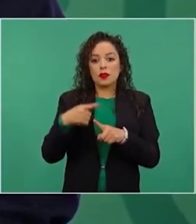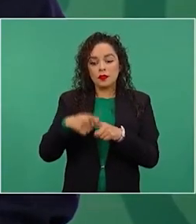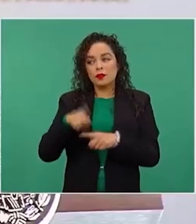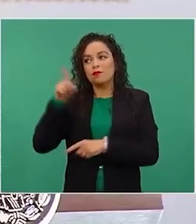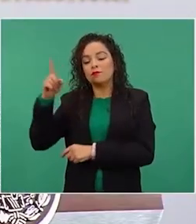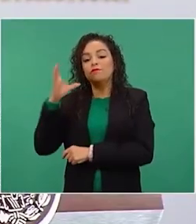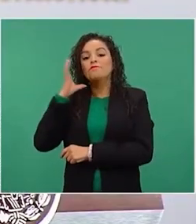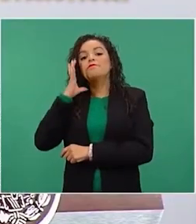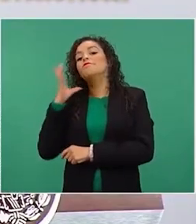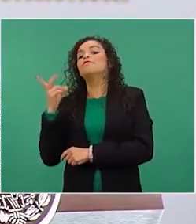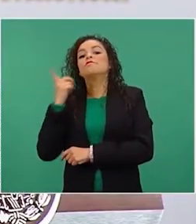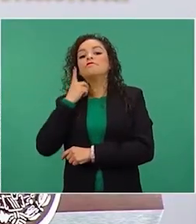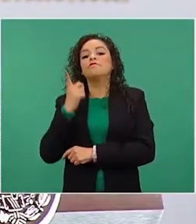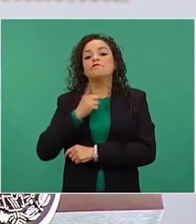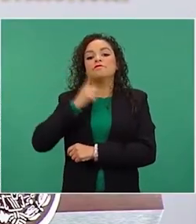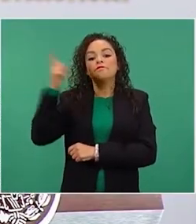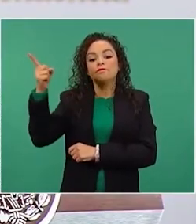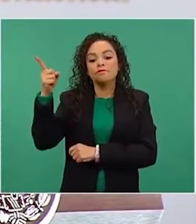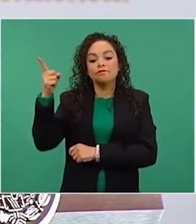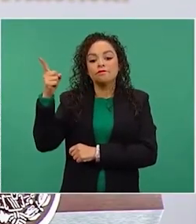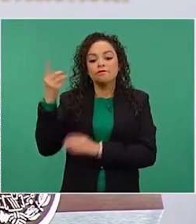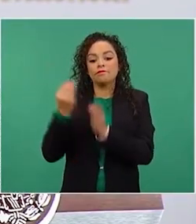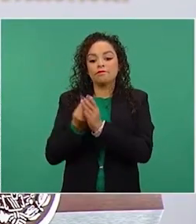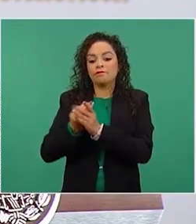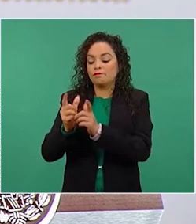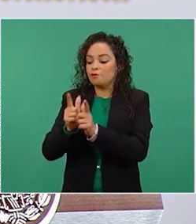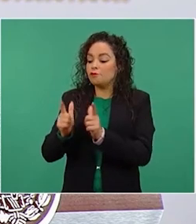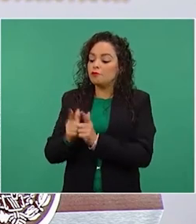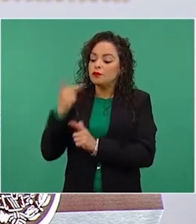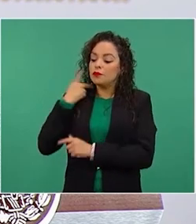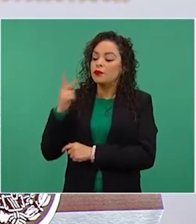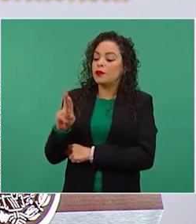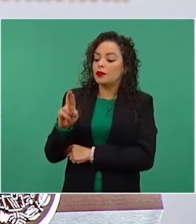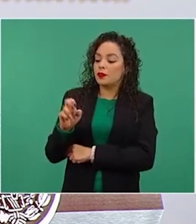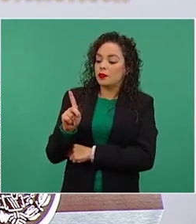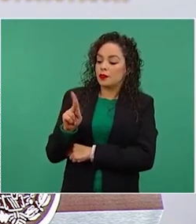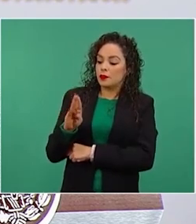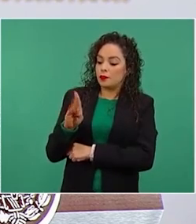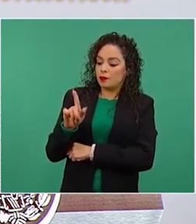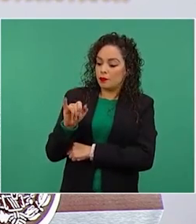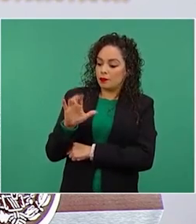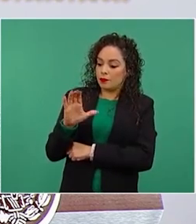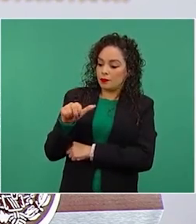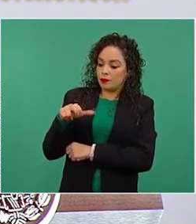legisladores del Partido Republicano y del Partido Demócrata.